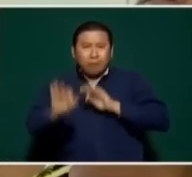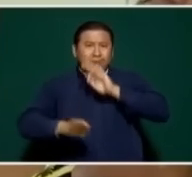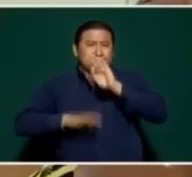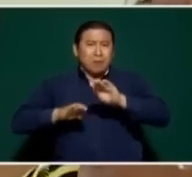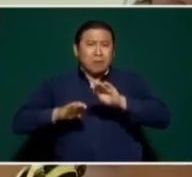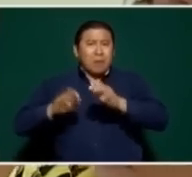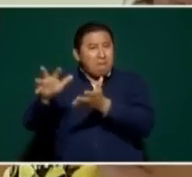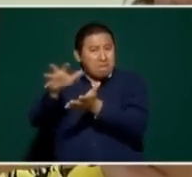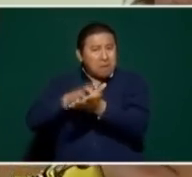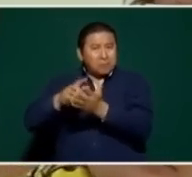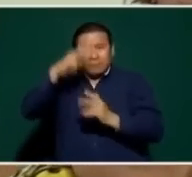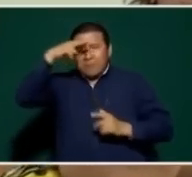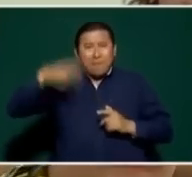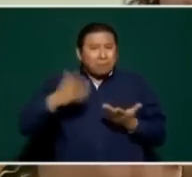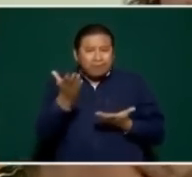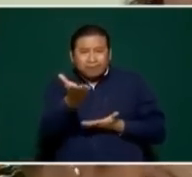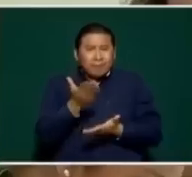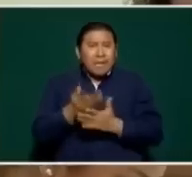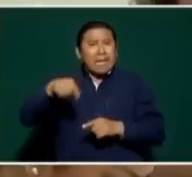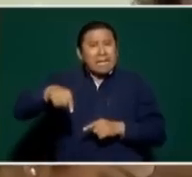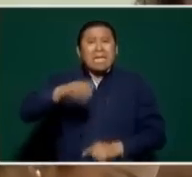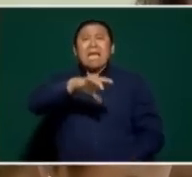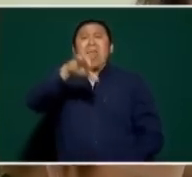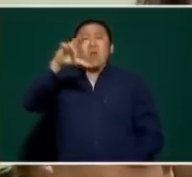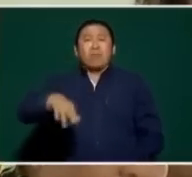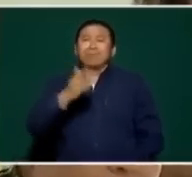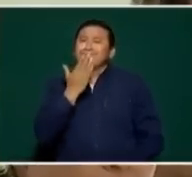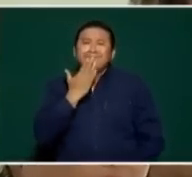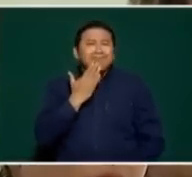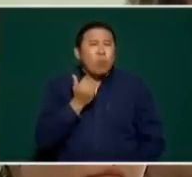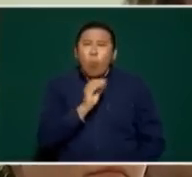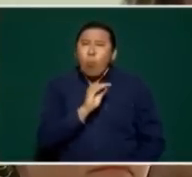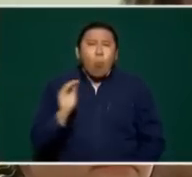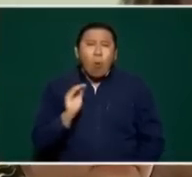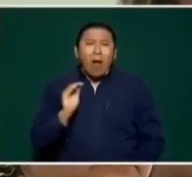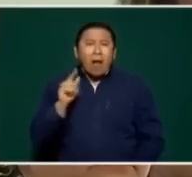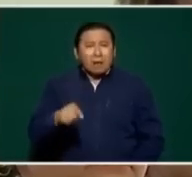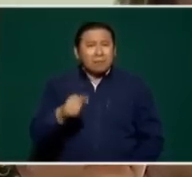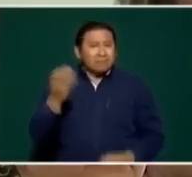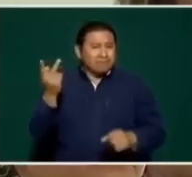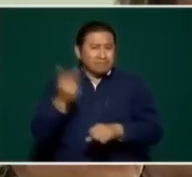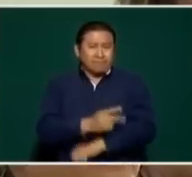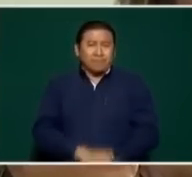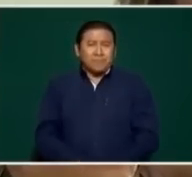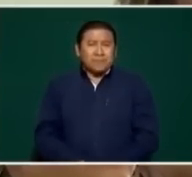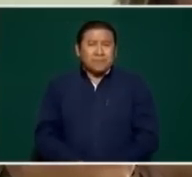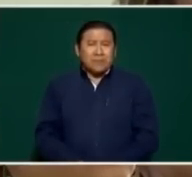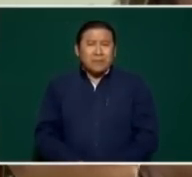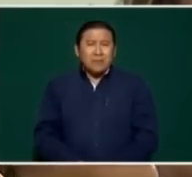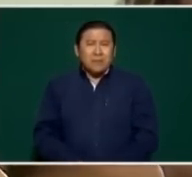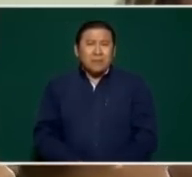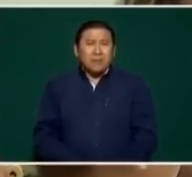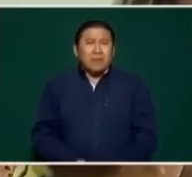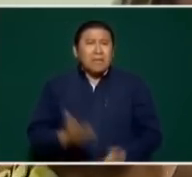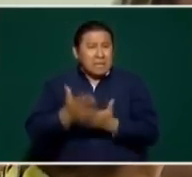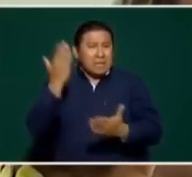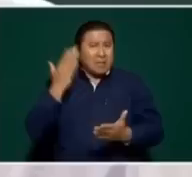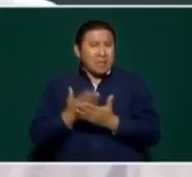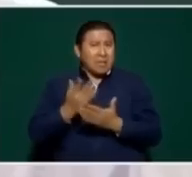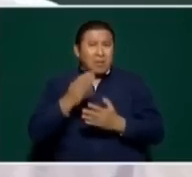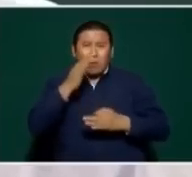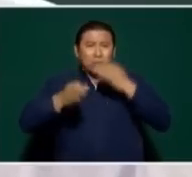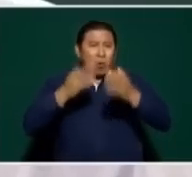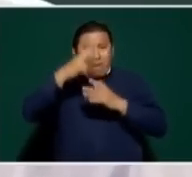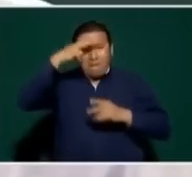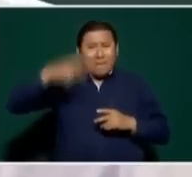de recolección de basura, más sin embargo aquí en Cancún no. Como es el caso de lo que es la compañía Empresa de